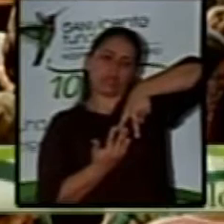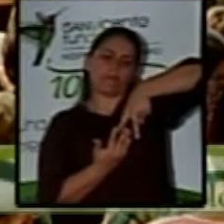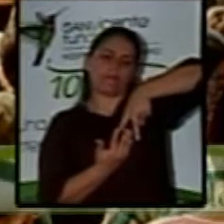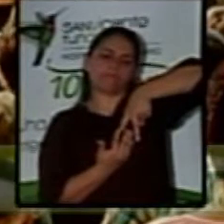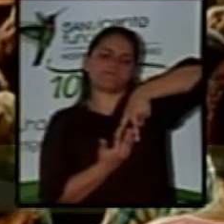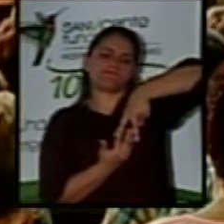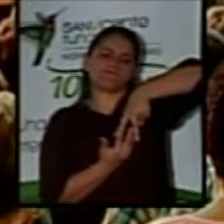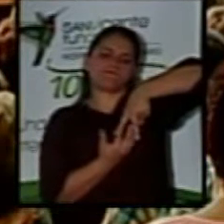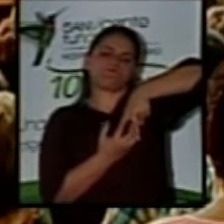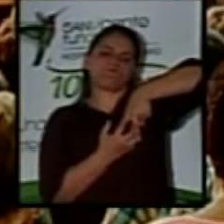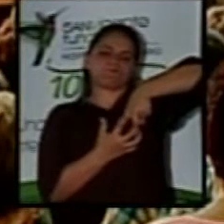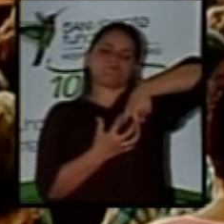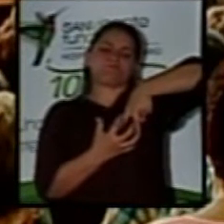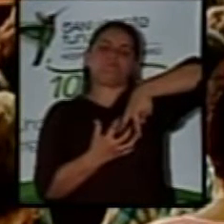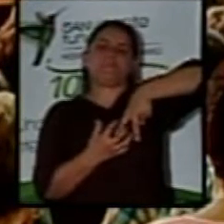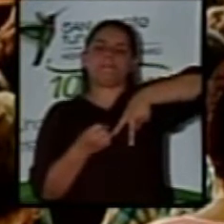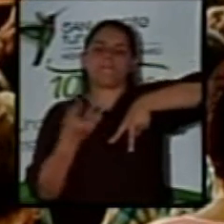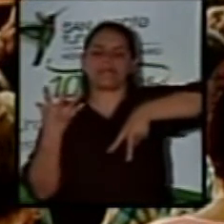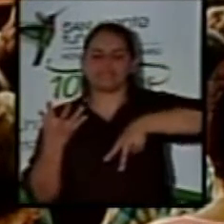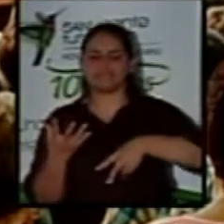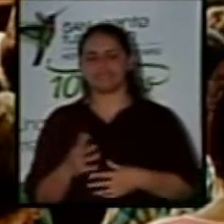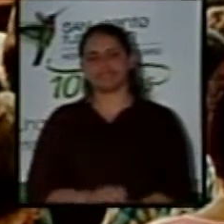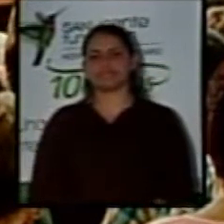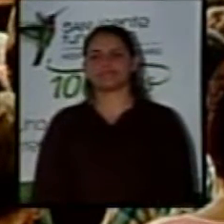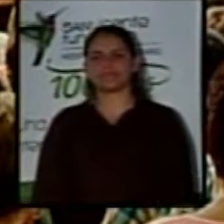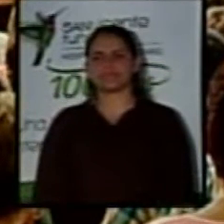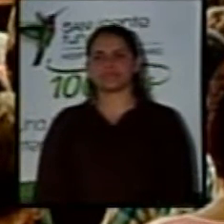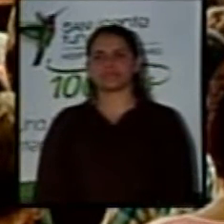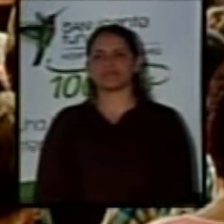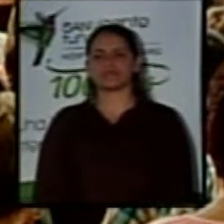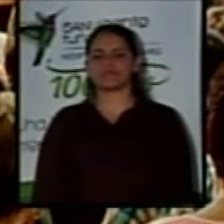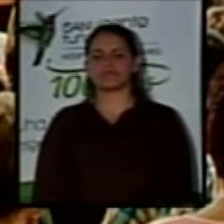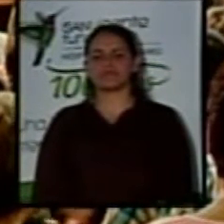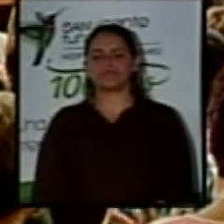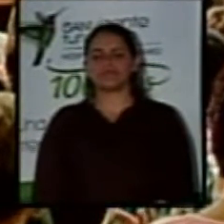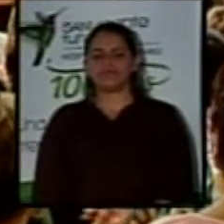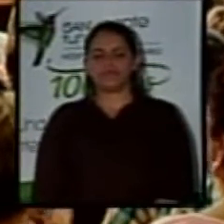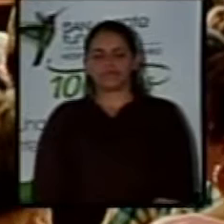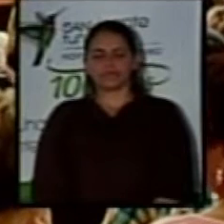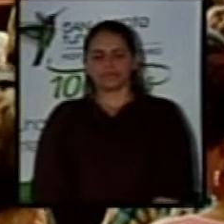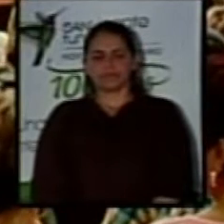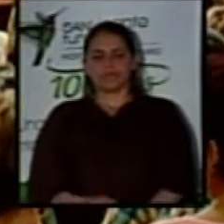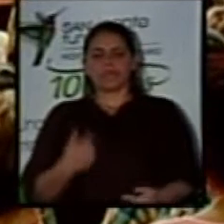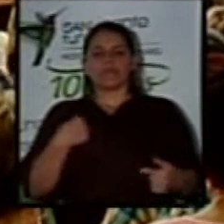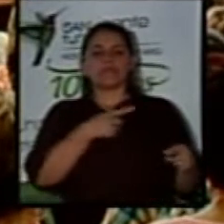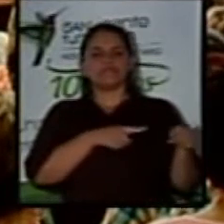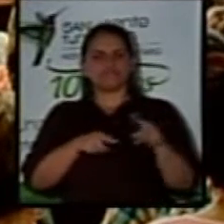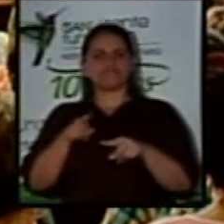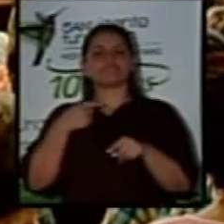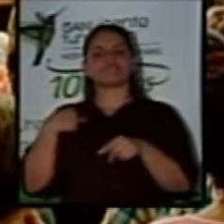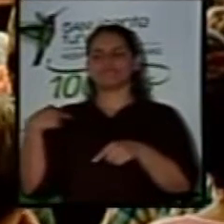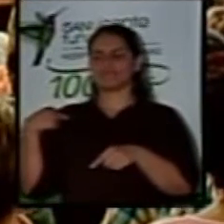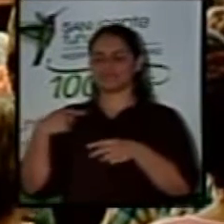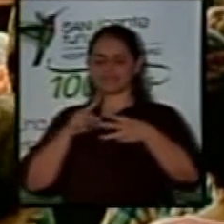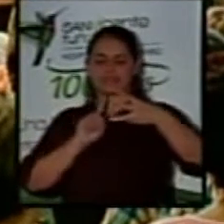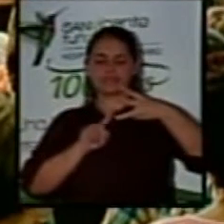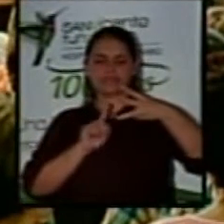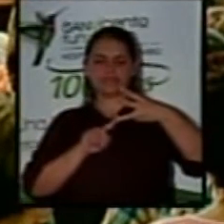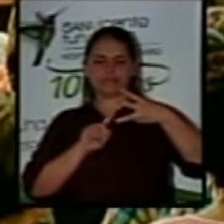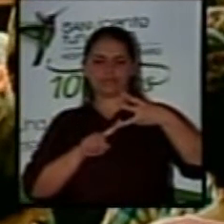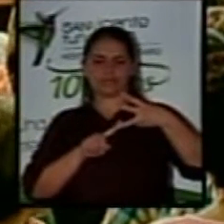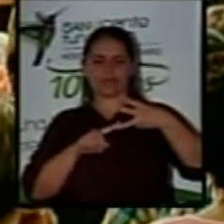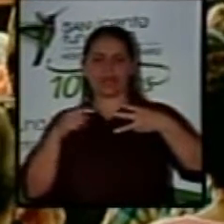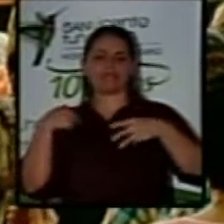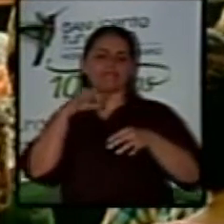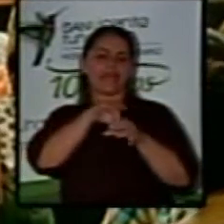a formar una varis y una enfermedad venosa. Y los factores congénitos, o sea que nacemos con ellos, hay